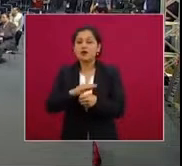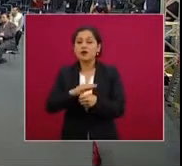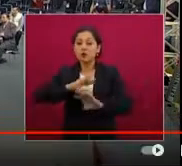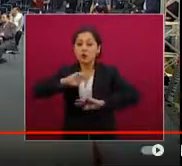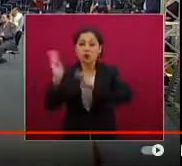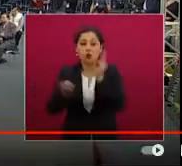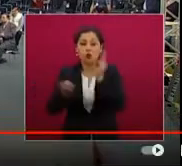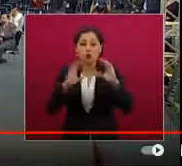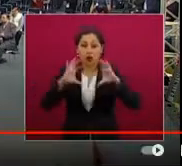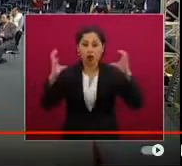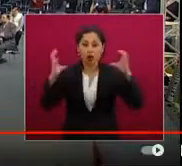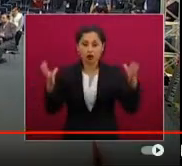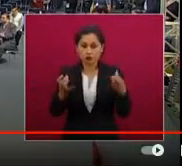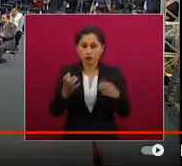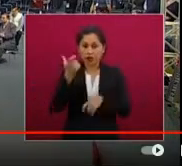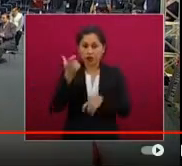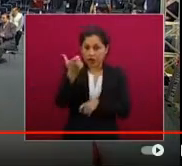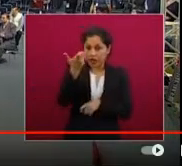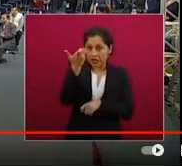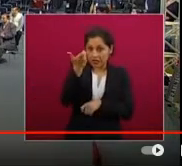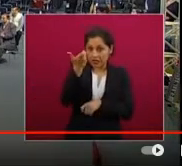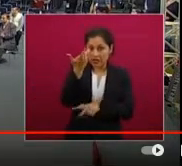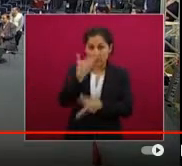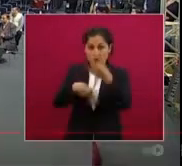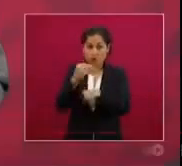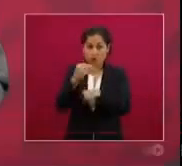mundial. ¿Y qué proponen?